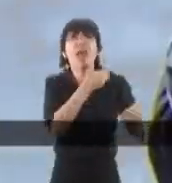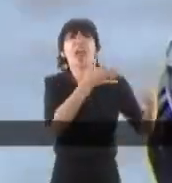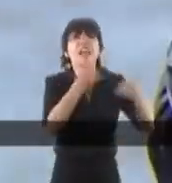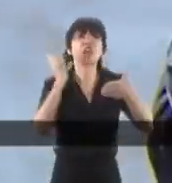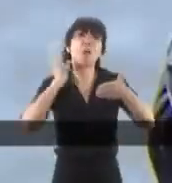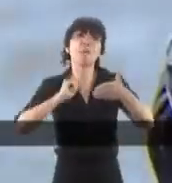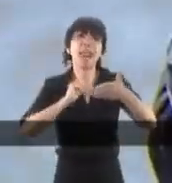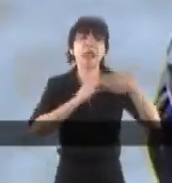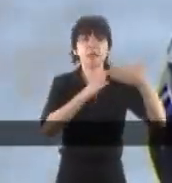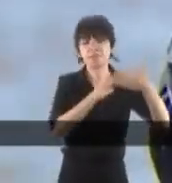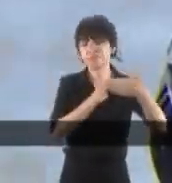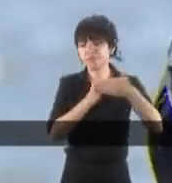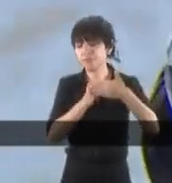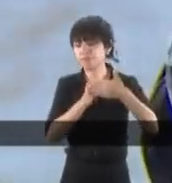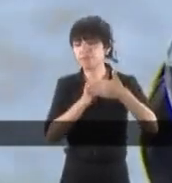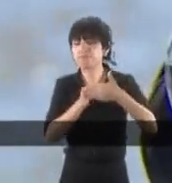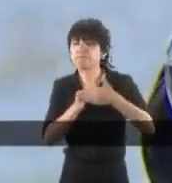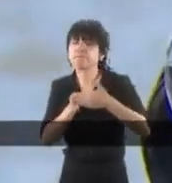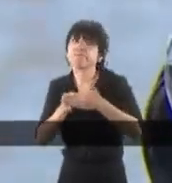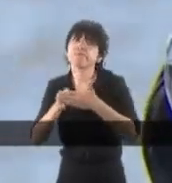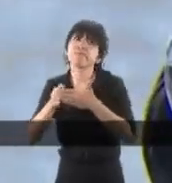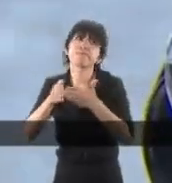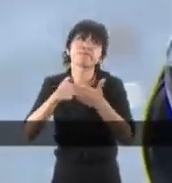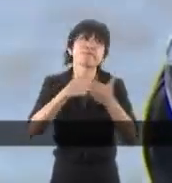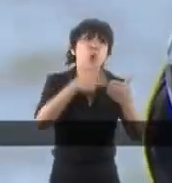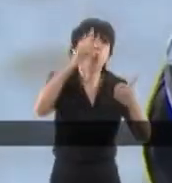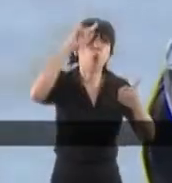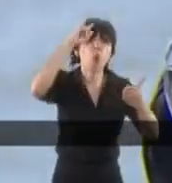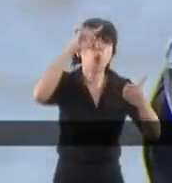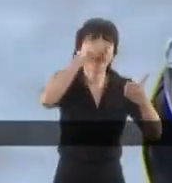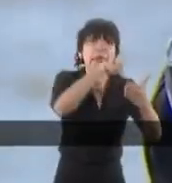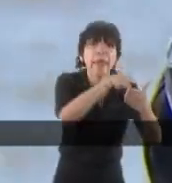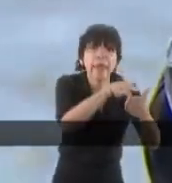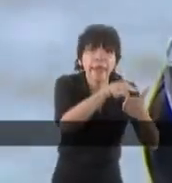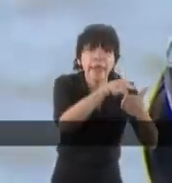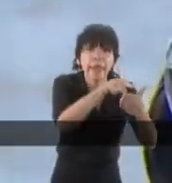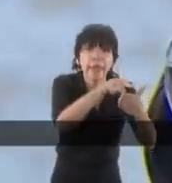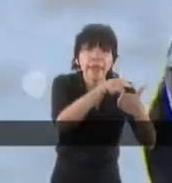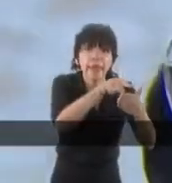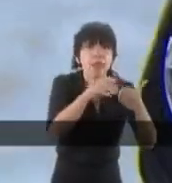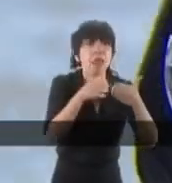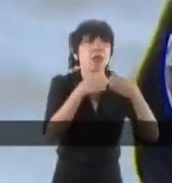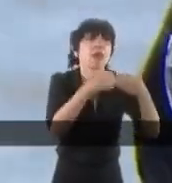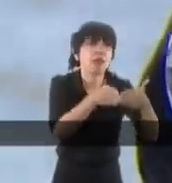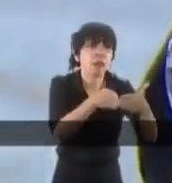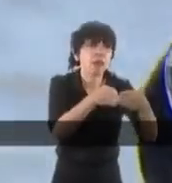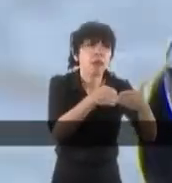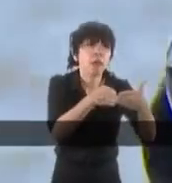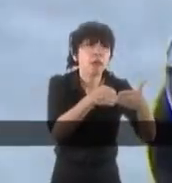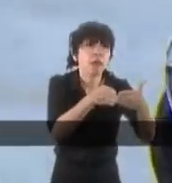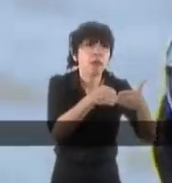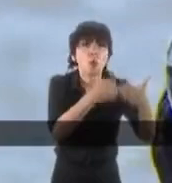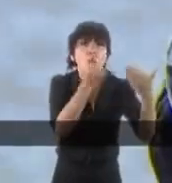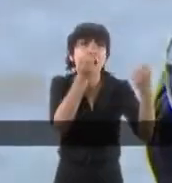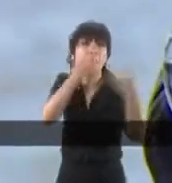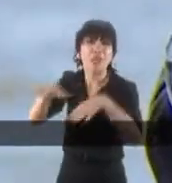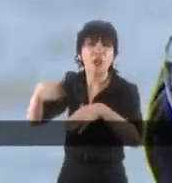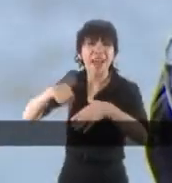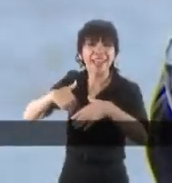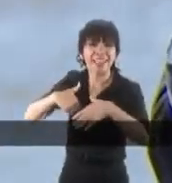es desviarse hacia Montevideo, salir de la jurisdicción